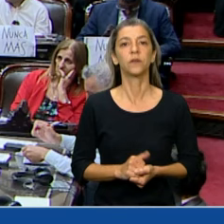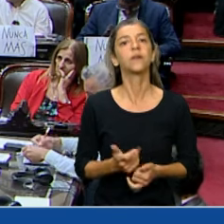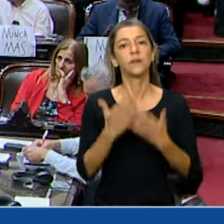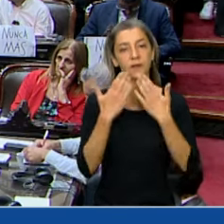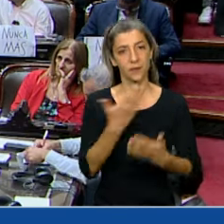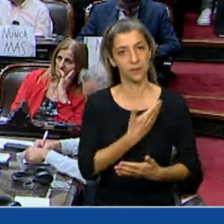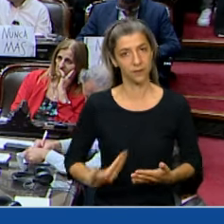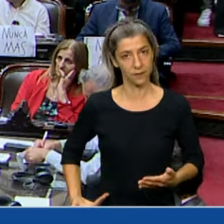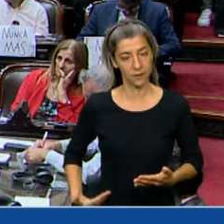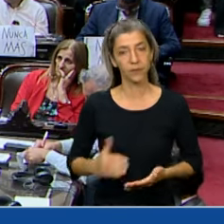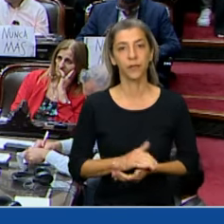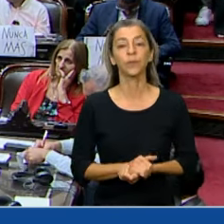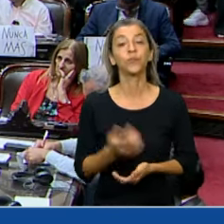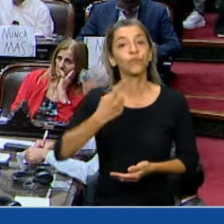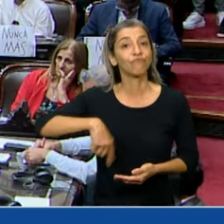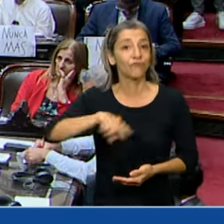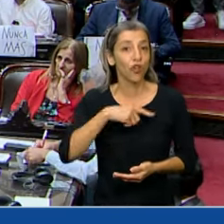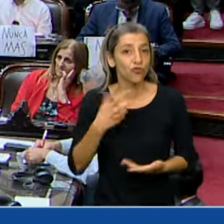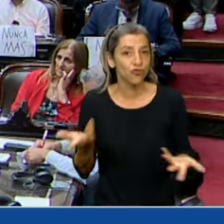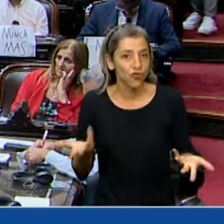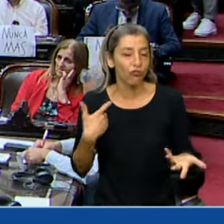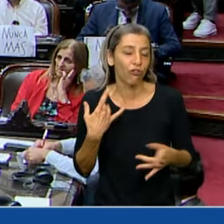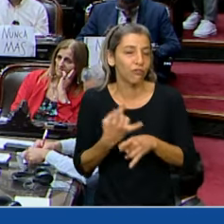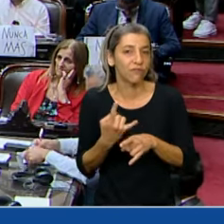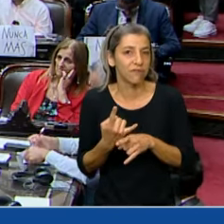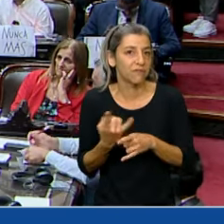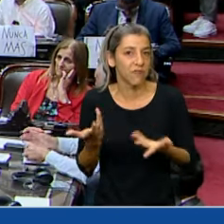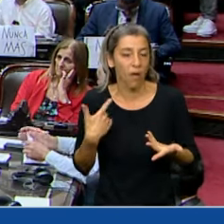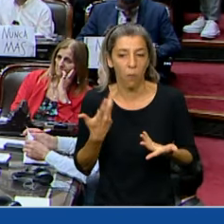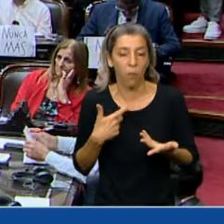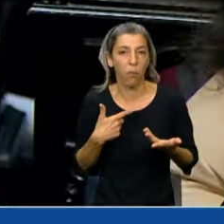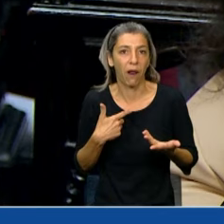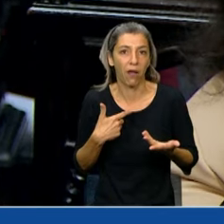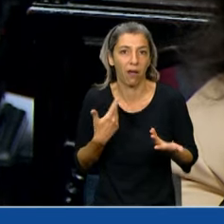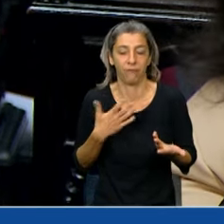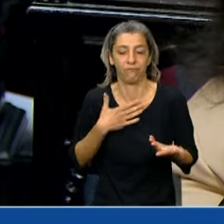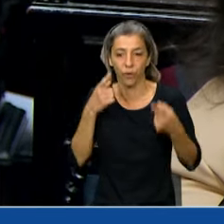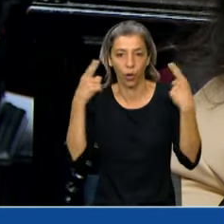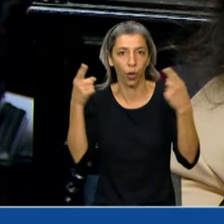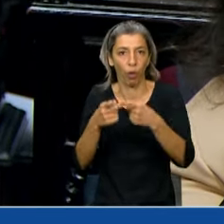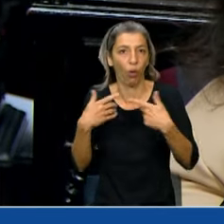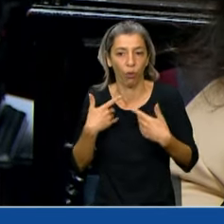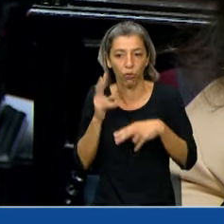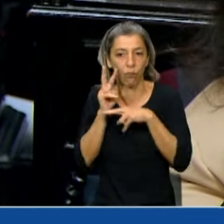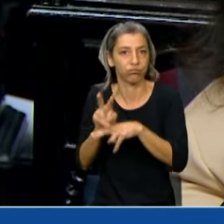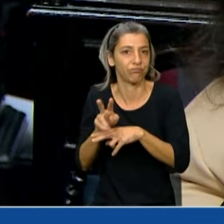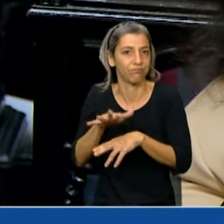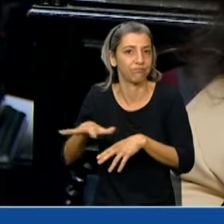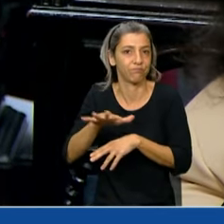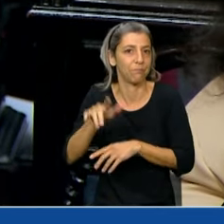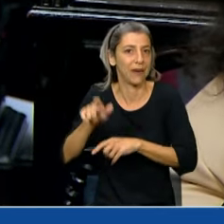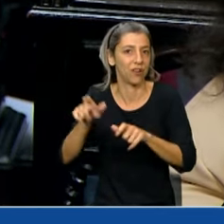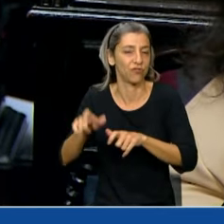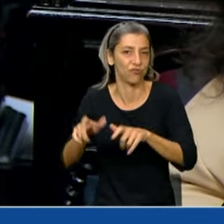presidente nosotros como queremos ayudar a la parte más débil de esta relación contractual hace años que venos